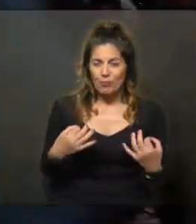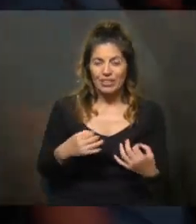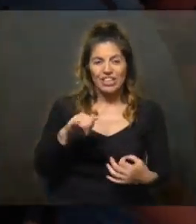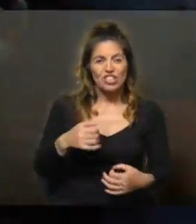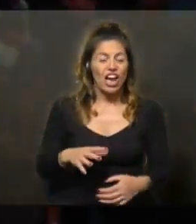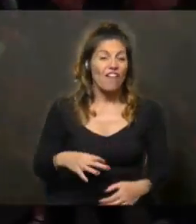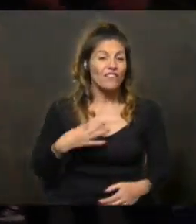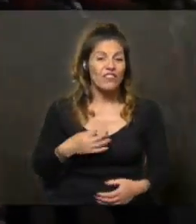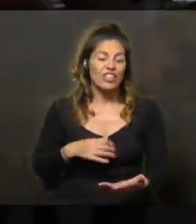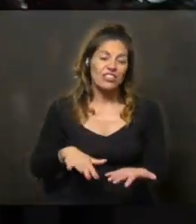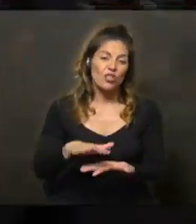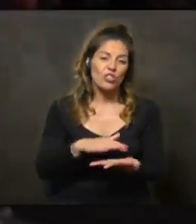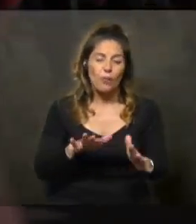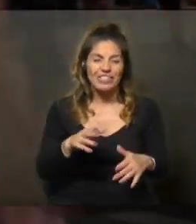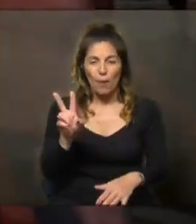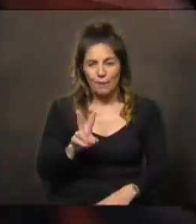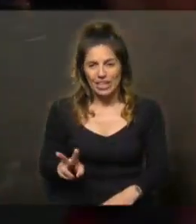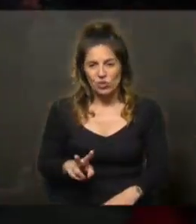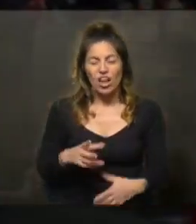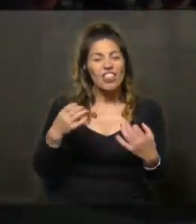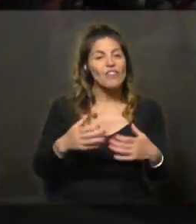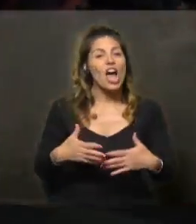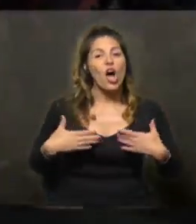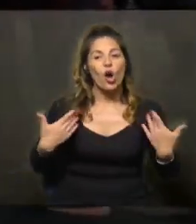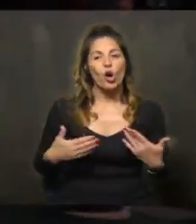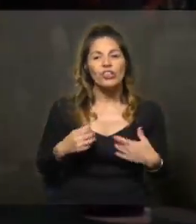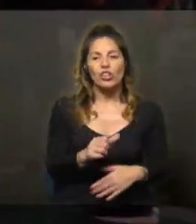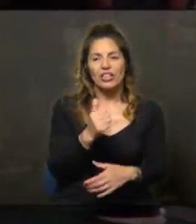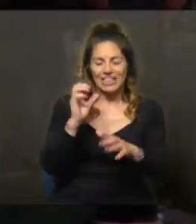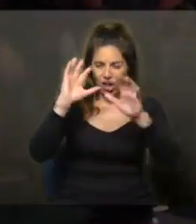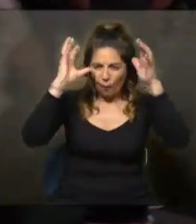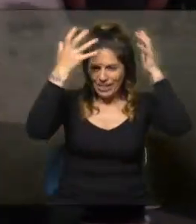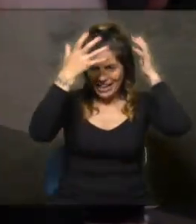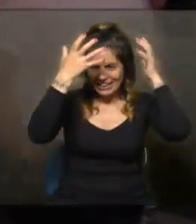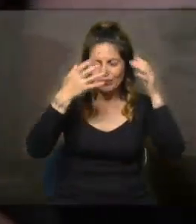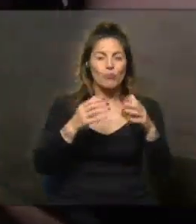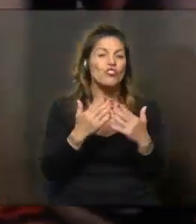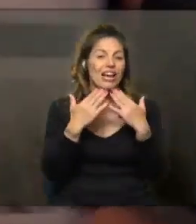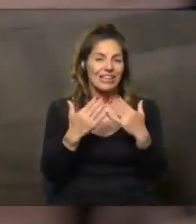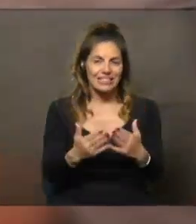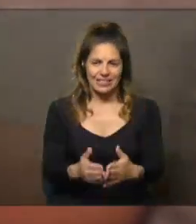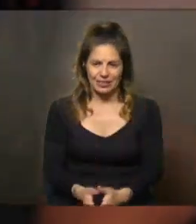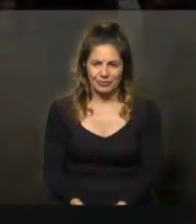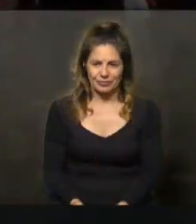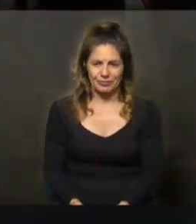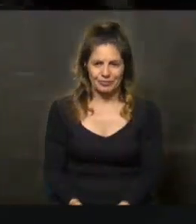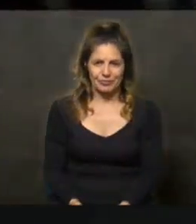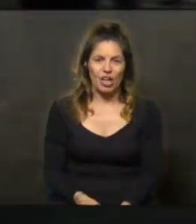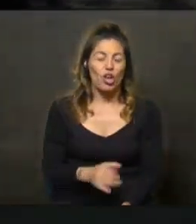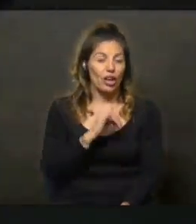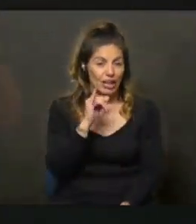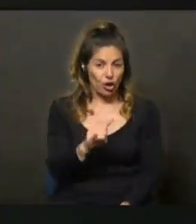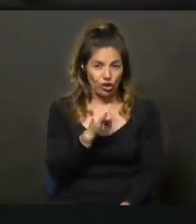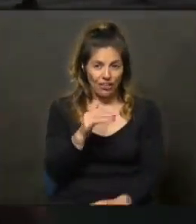vivid una situación similar en Venezuela y realmente estoy muy contento de que haya ganado mi ley bien gracias este lo que le decía más